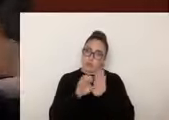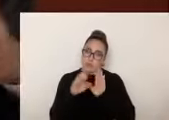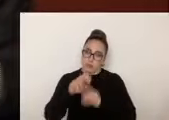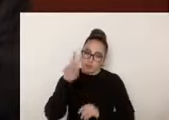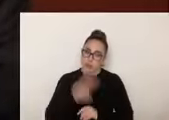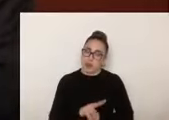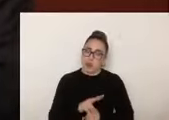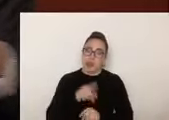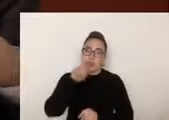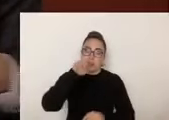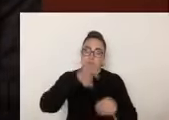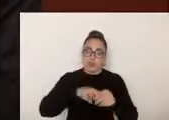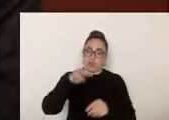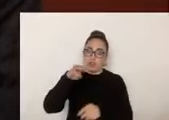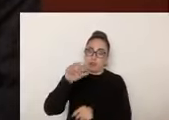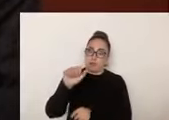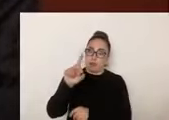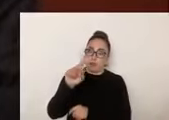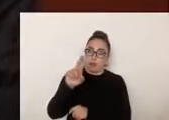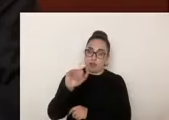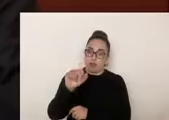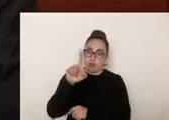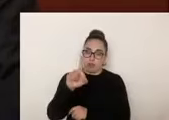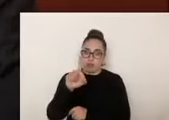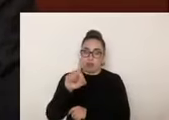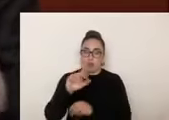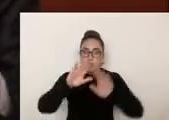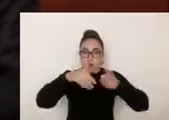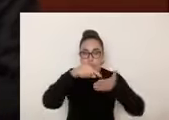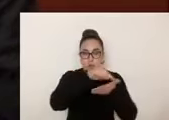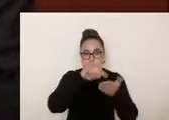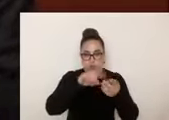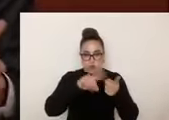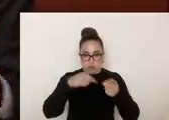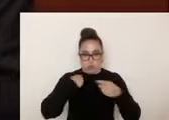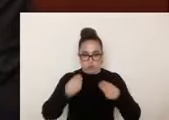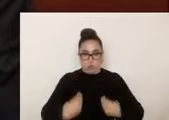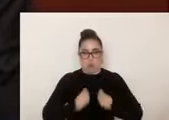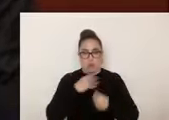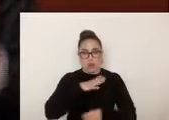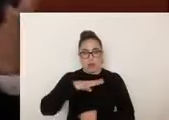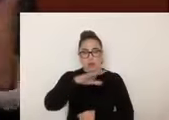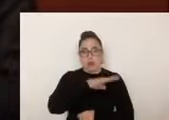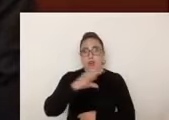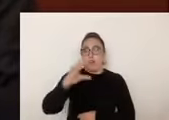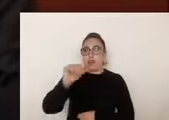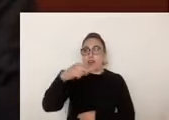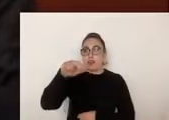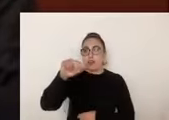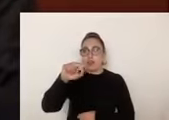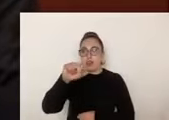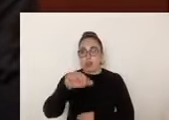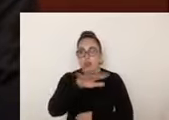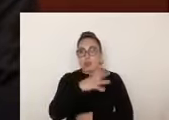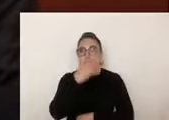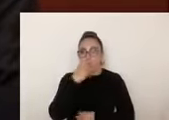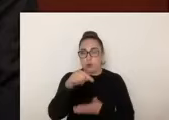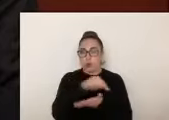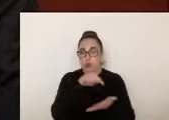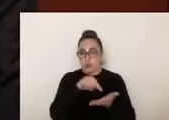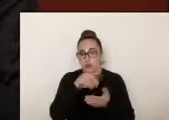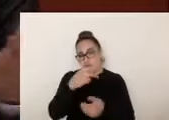En Madrid, pero en las afueras de la ciudad en la que yo vivo, hay un asentamiento que se llama La Cañada Real, un nombre muy bonito, para una